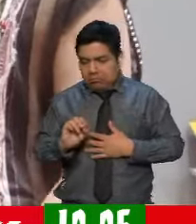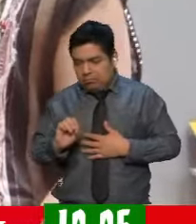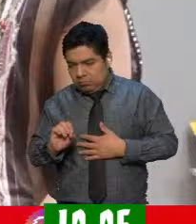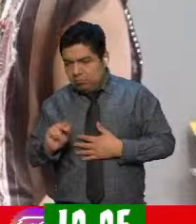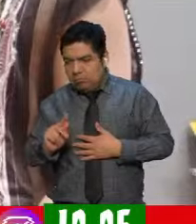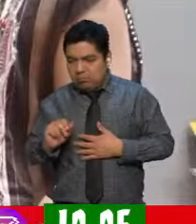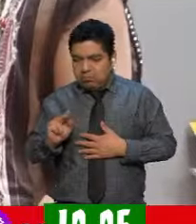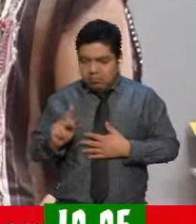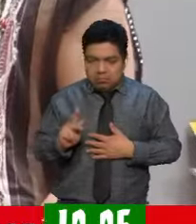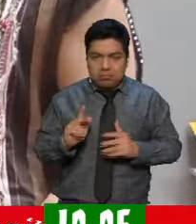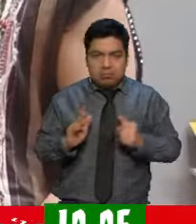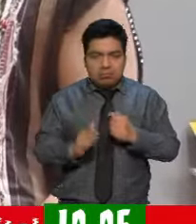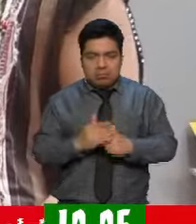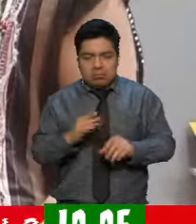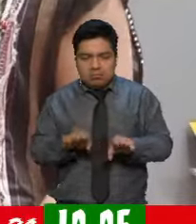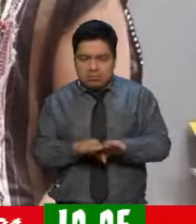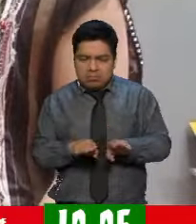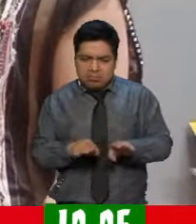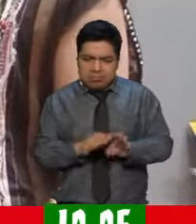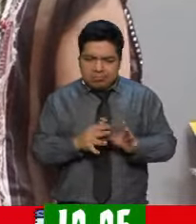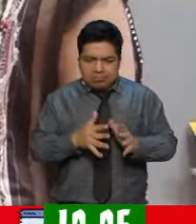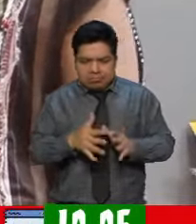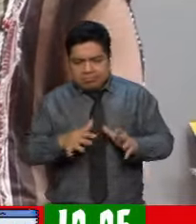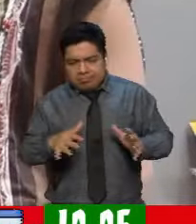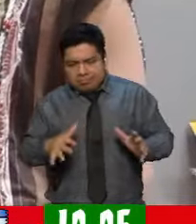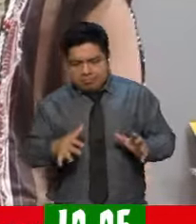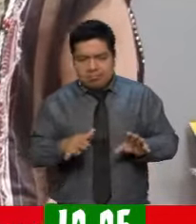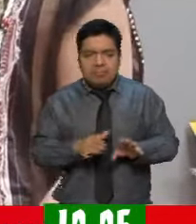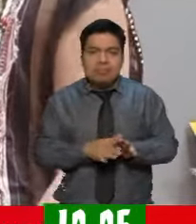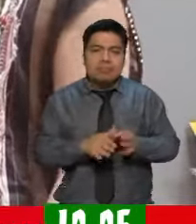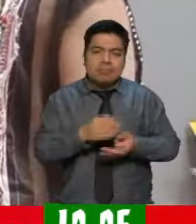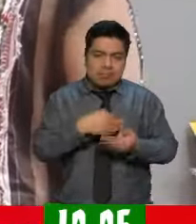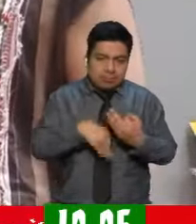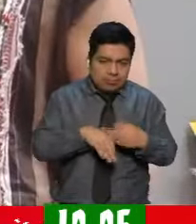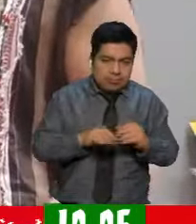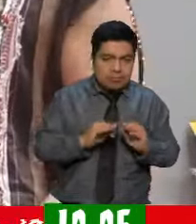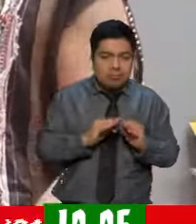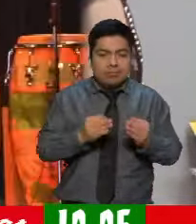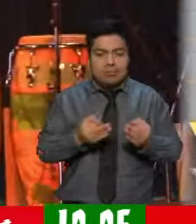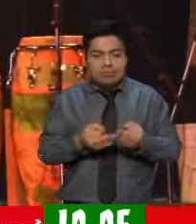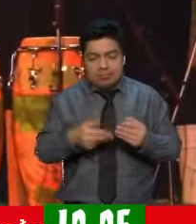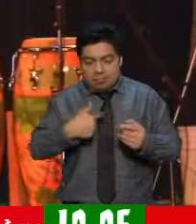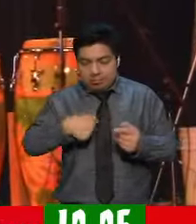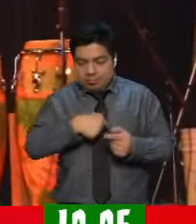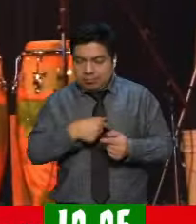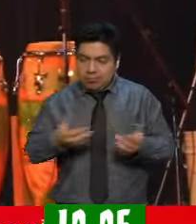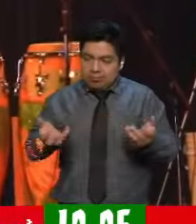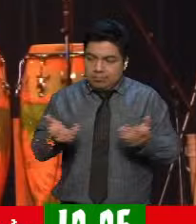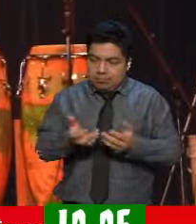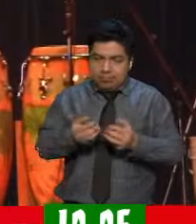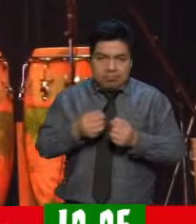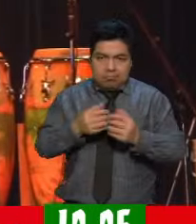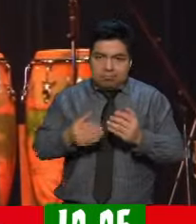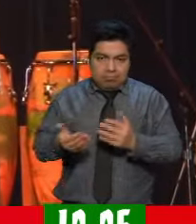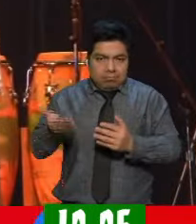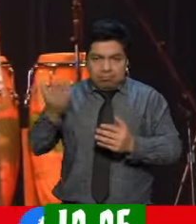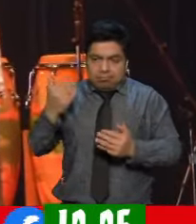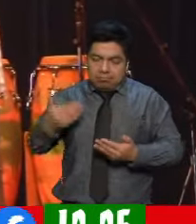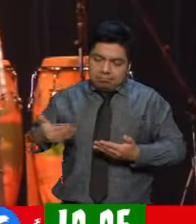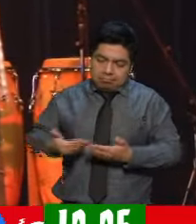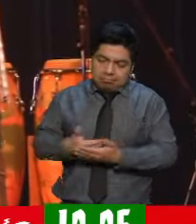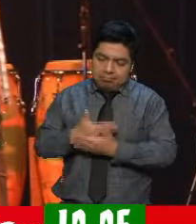Y no tanto por la onda del género, sino un poco más por la actitud, por la dinámica o por la forma en la que llevamos la banda, ¿no? Tiene muchas raíces